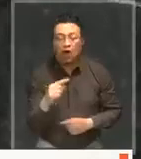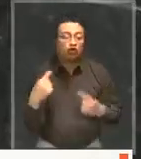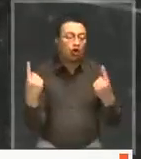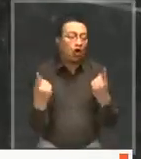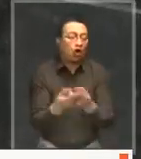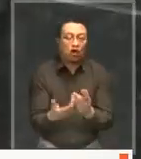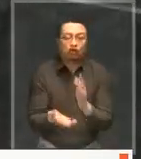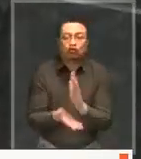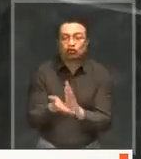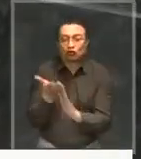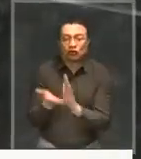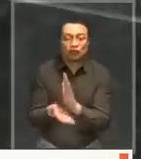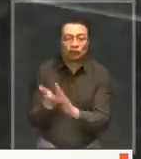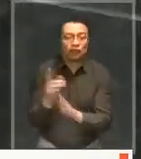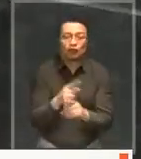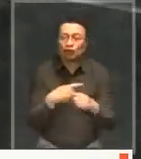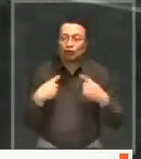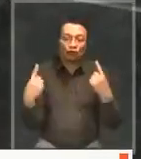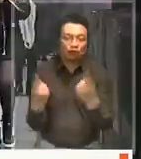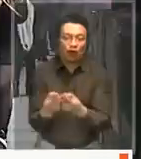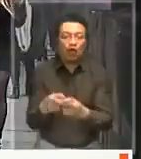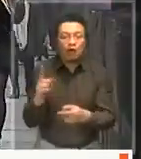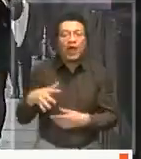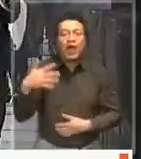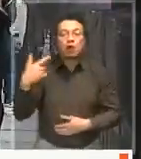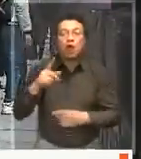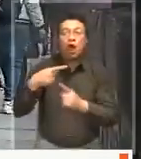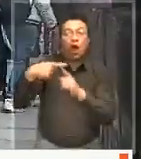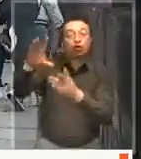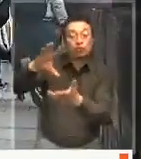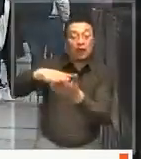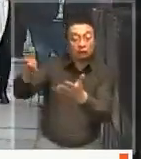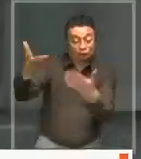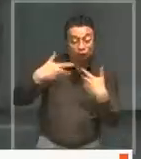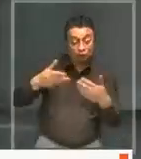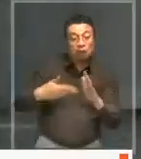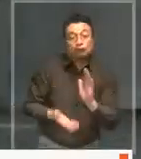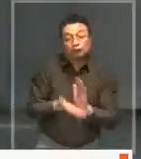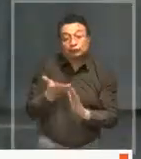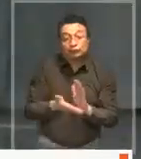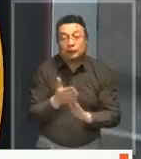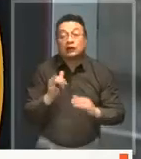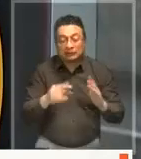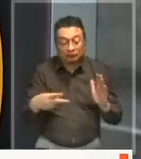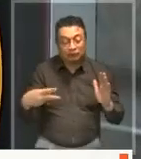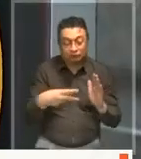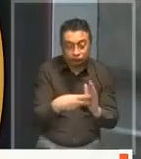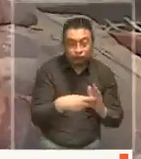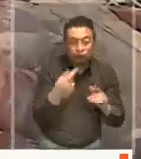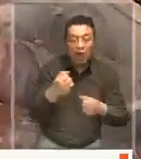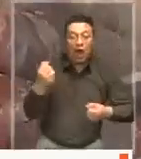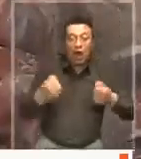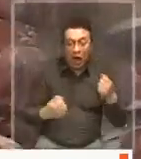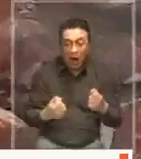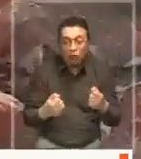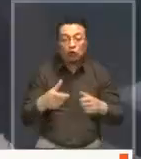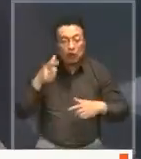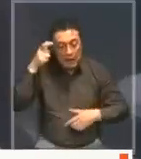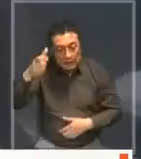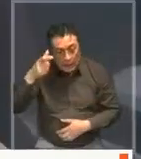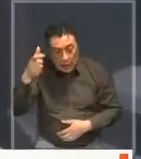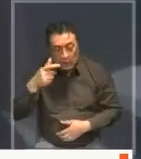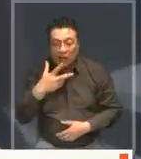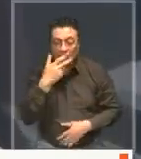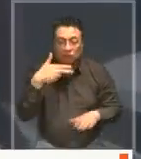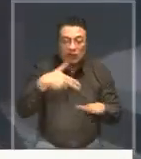to sobre todo lo que es importado y tiene razón como los electrodomésticos automóviles la carne y